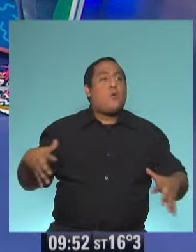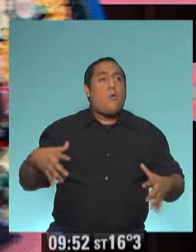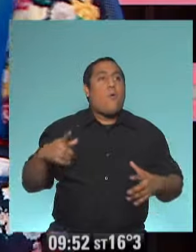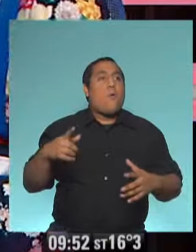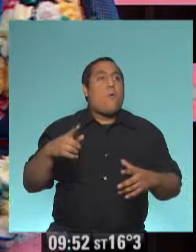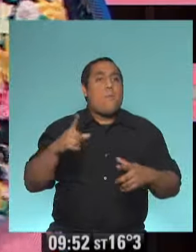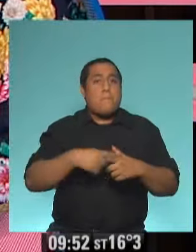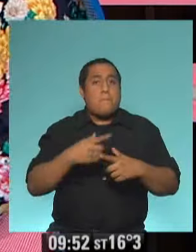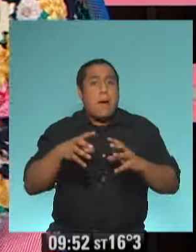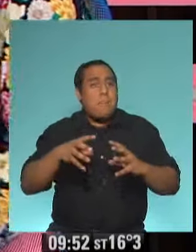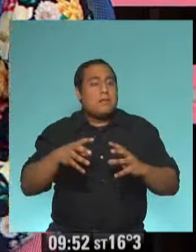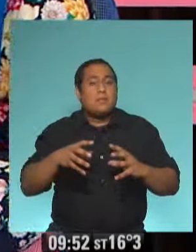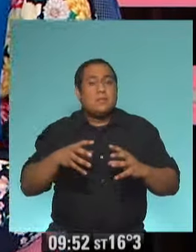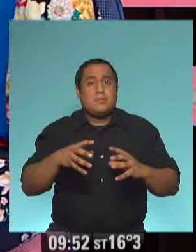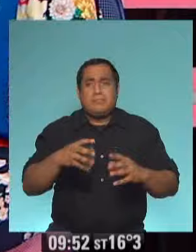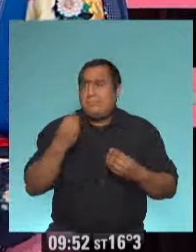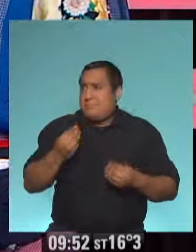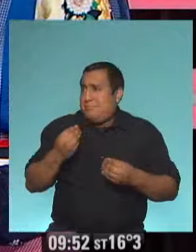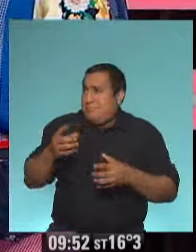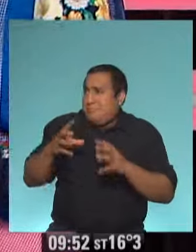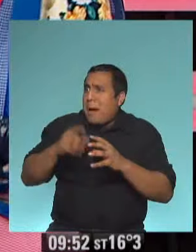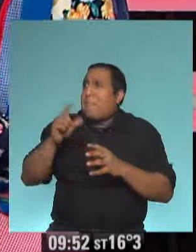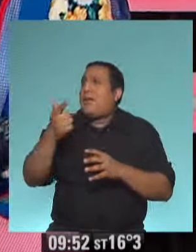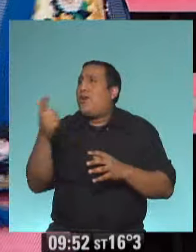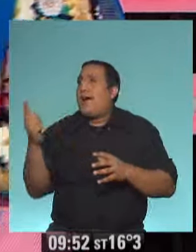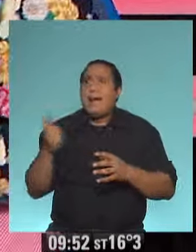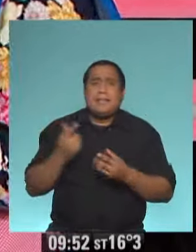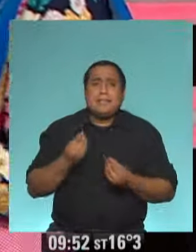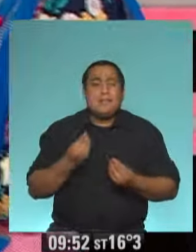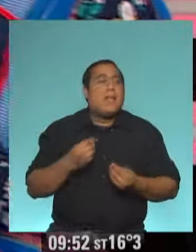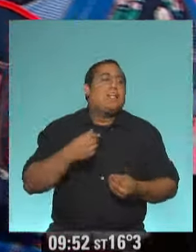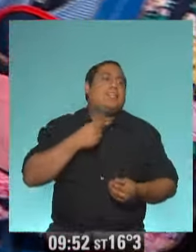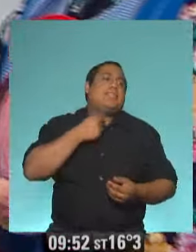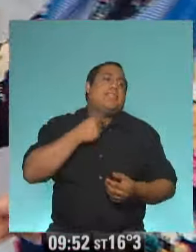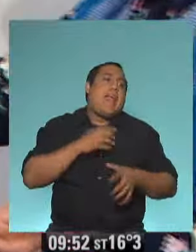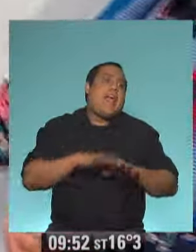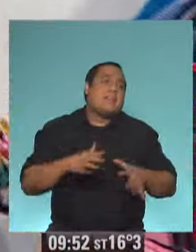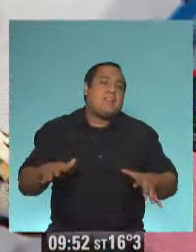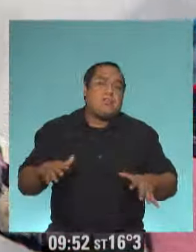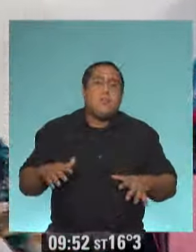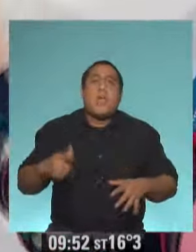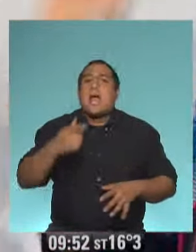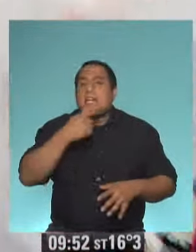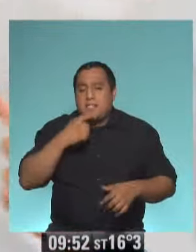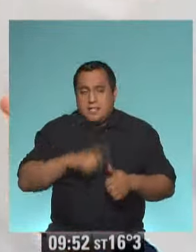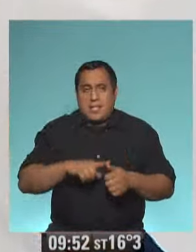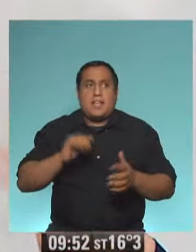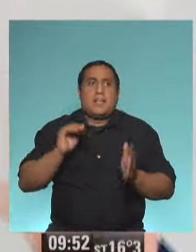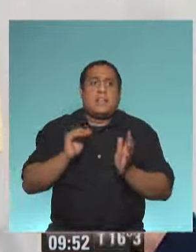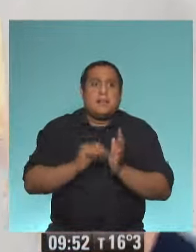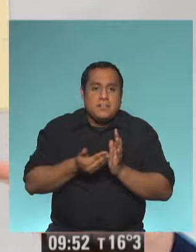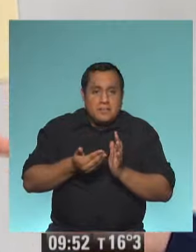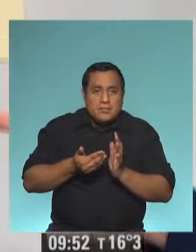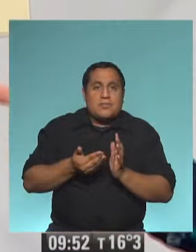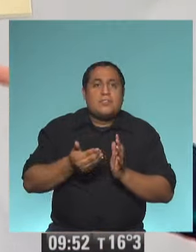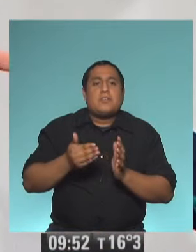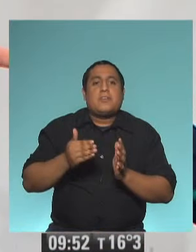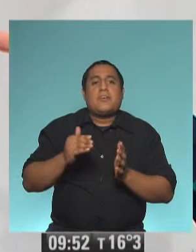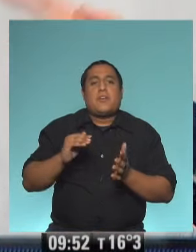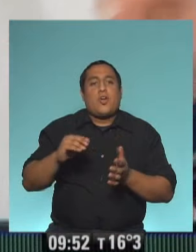¿no? Miren. ¿Dónde ven las papas acá, Ernesto? No, la carne. Está, no, hay galletitas. Hay galletitas. Hay queso crema, hay dulce de leche, hay